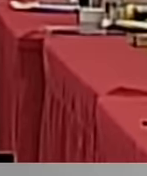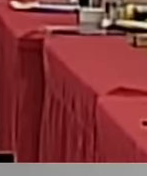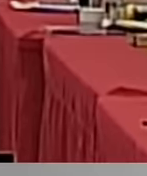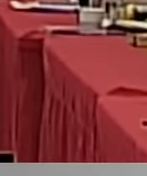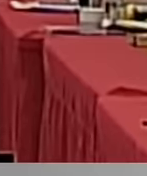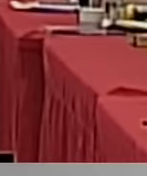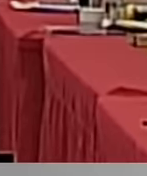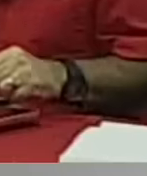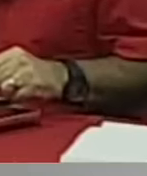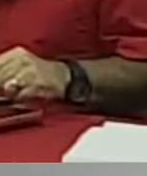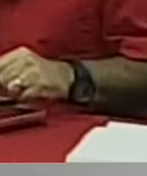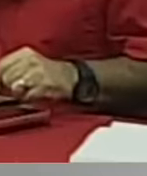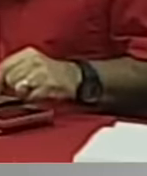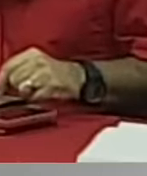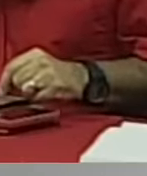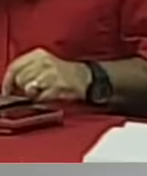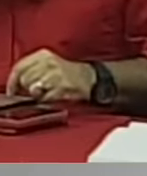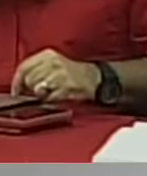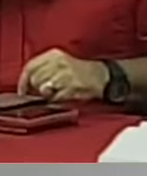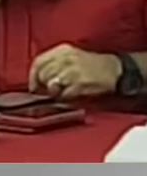Una casa que tiene pues